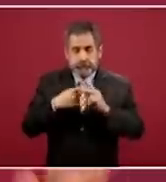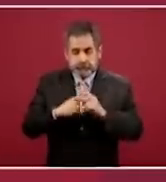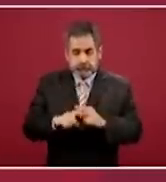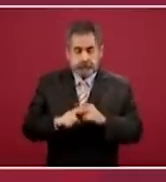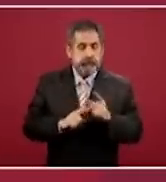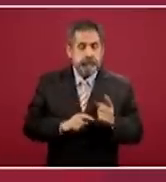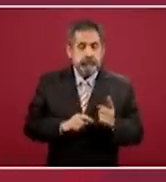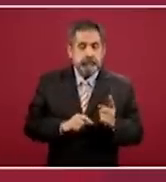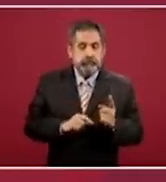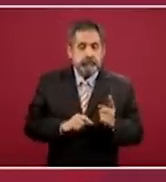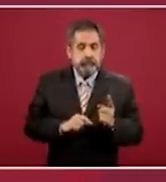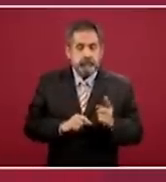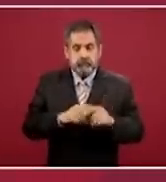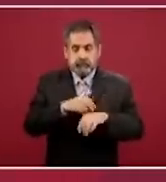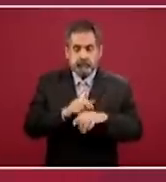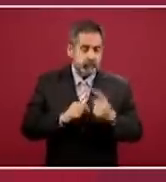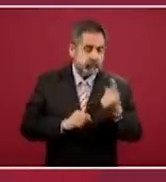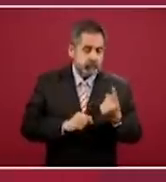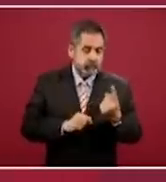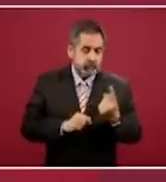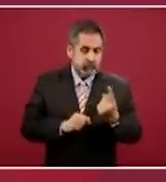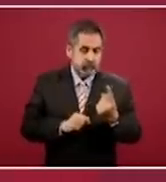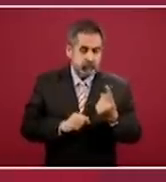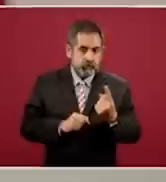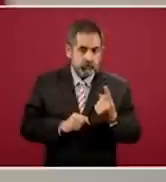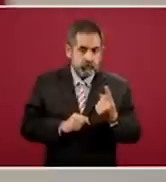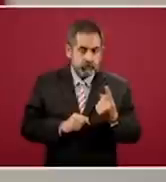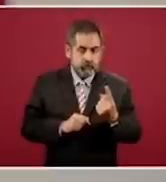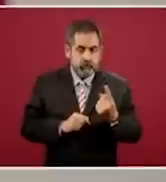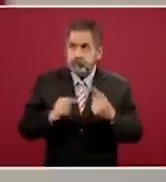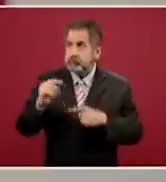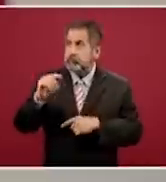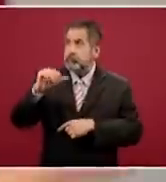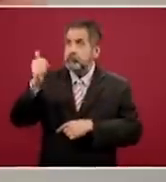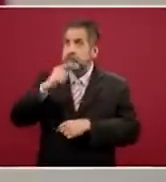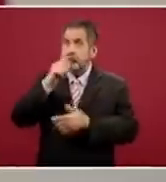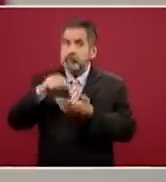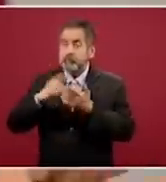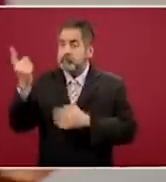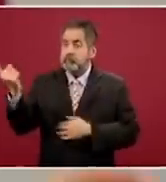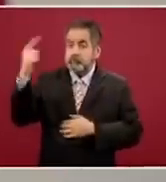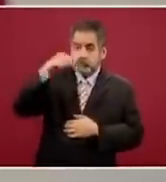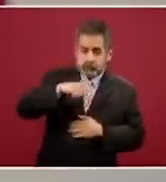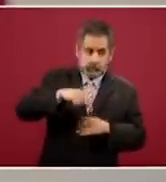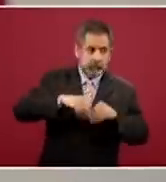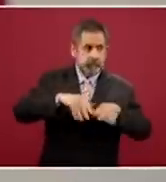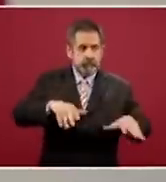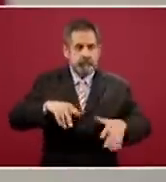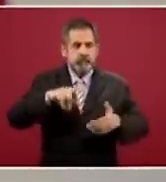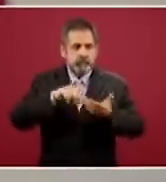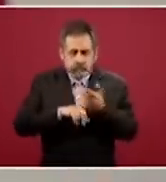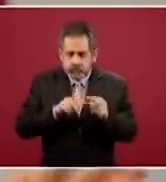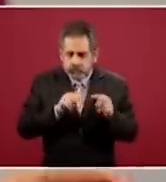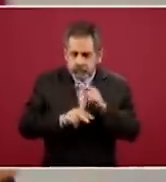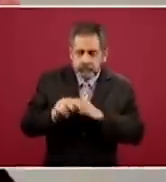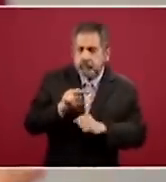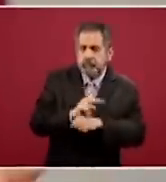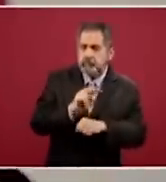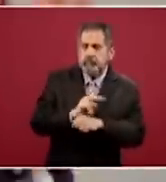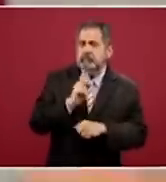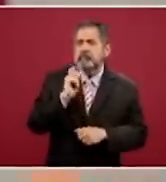o escenario 1 de importación viral, la vigilancia epidemiológica está encaminada